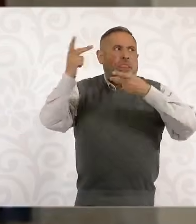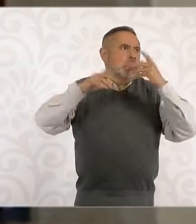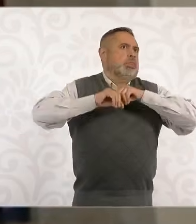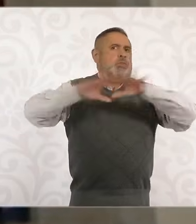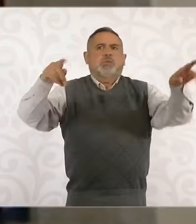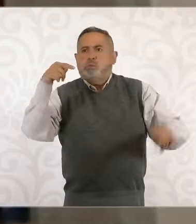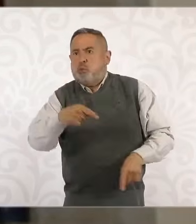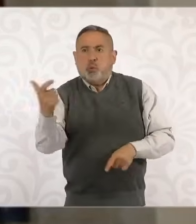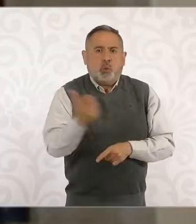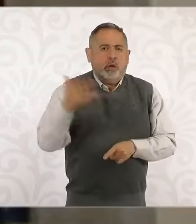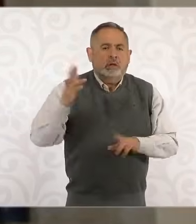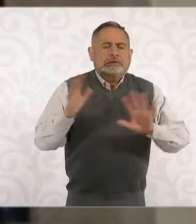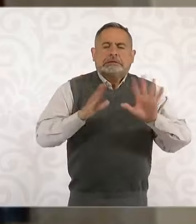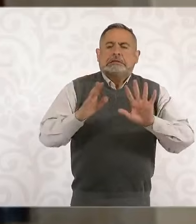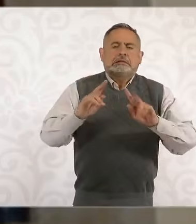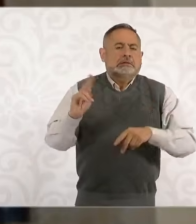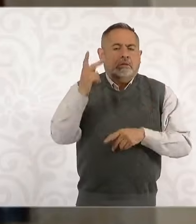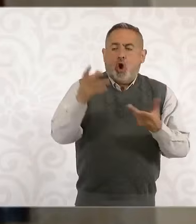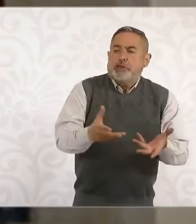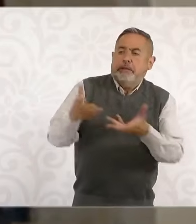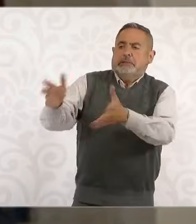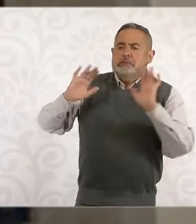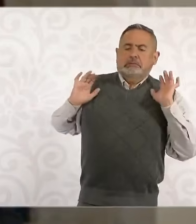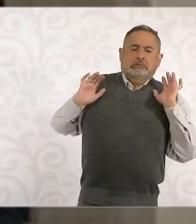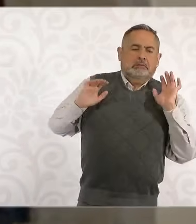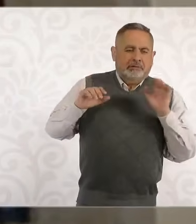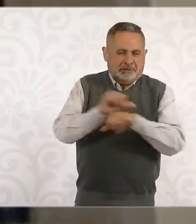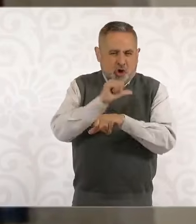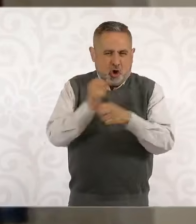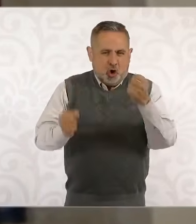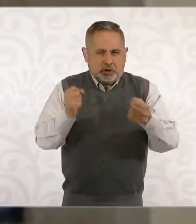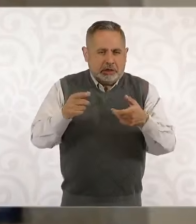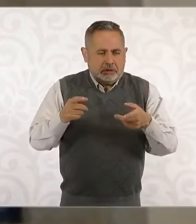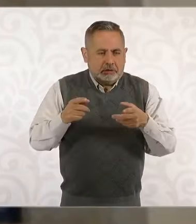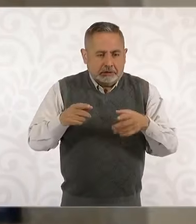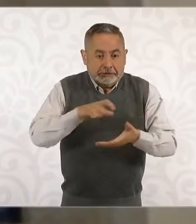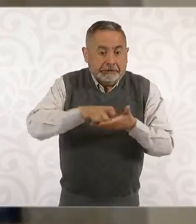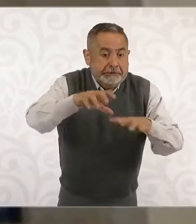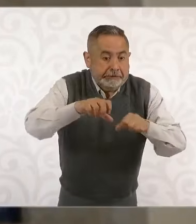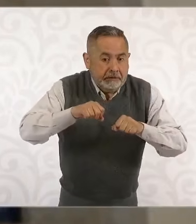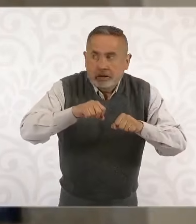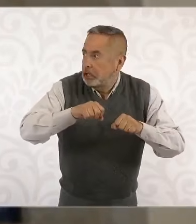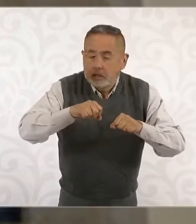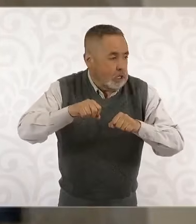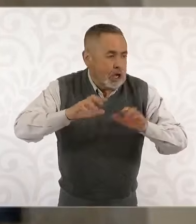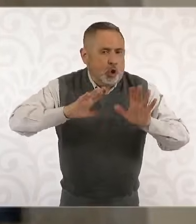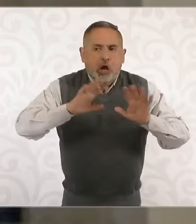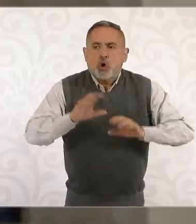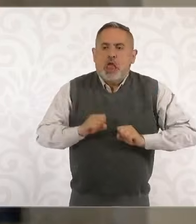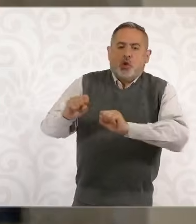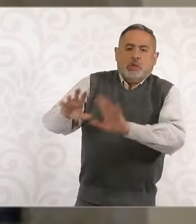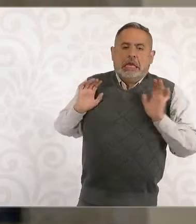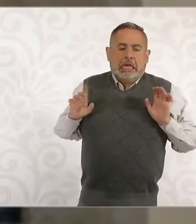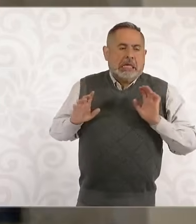que se hizo. ¿Qué piensa sobre esta decisión, pues, de que recularon y ahora ya no van a usar estos vehículos y